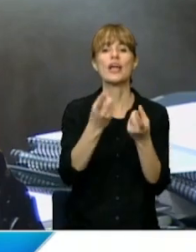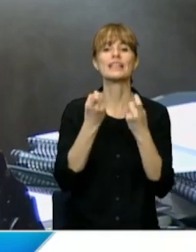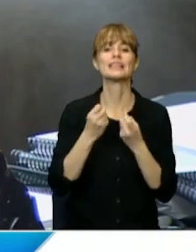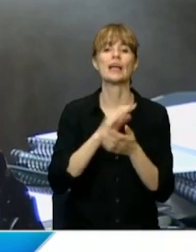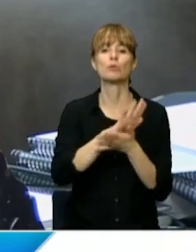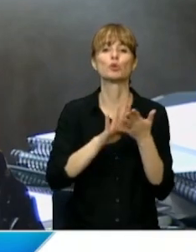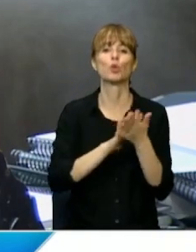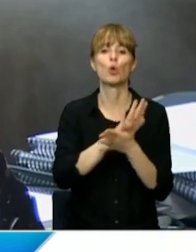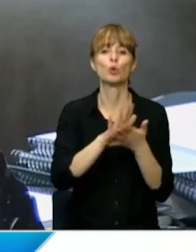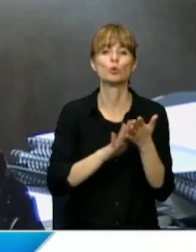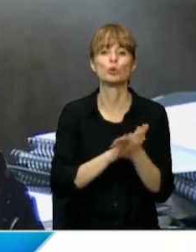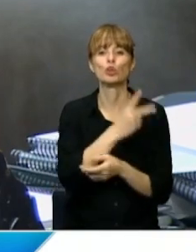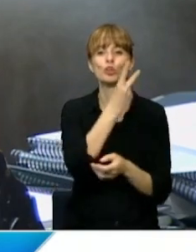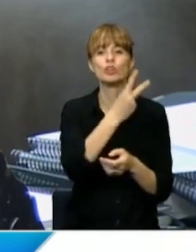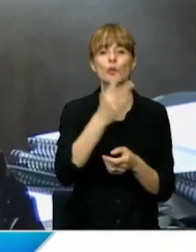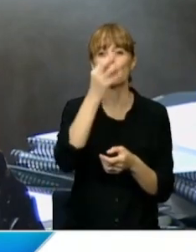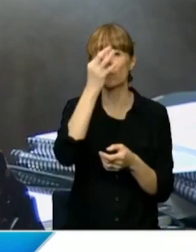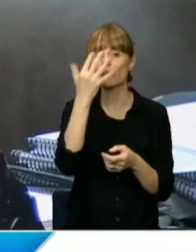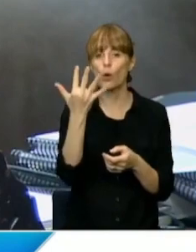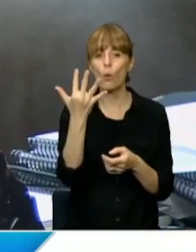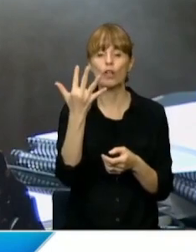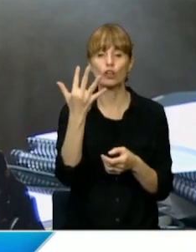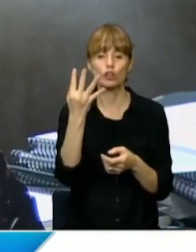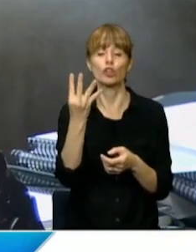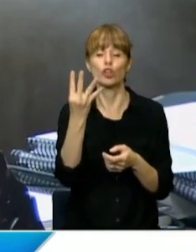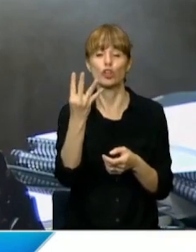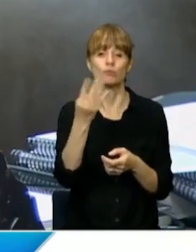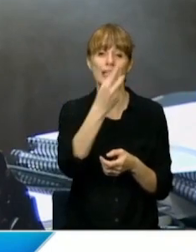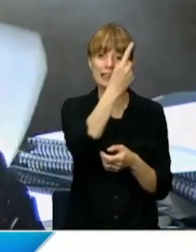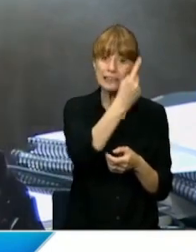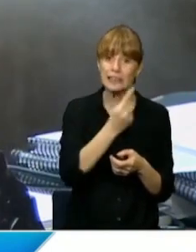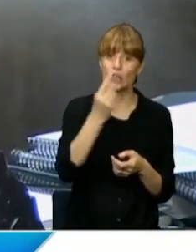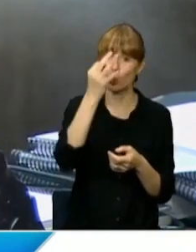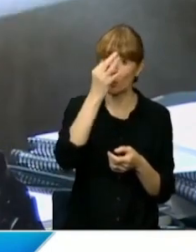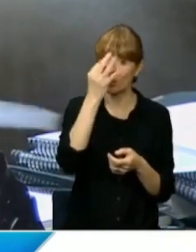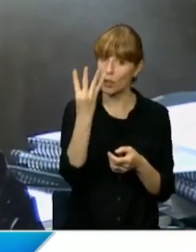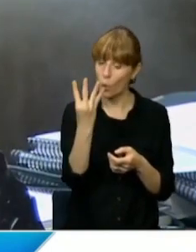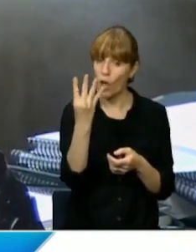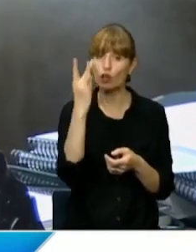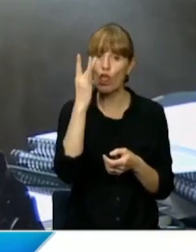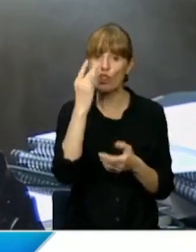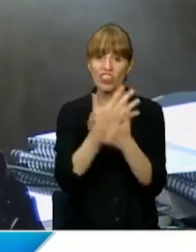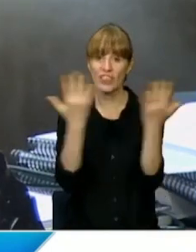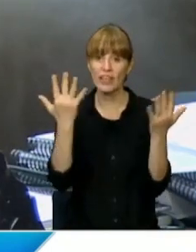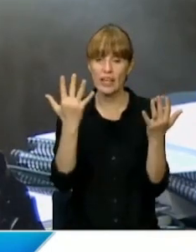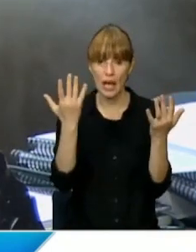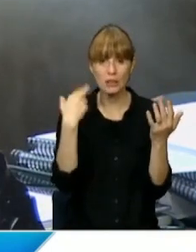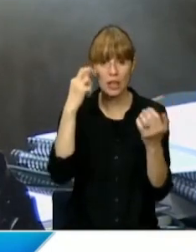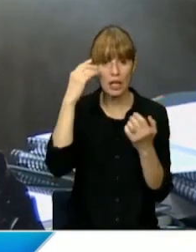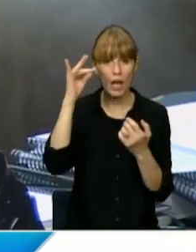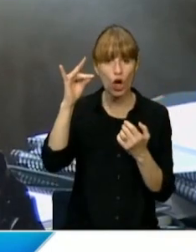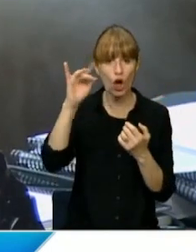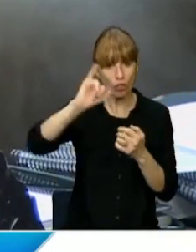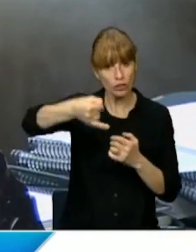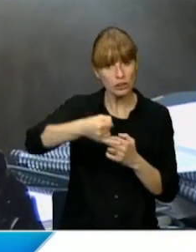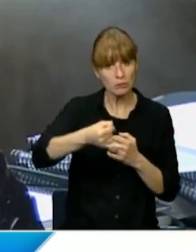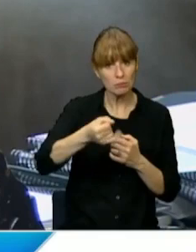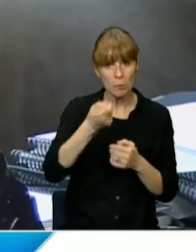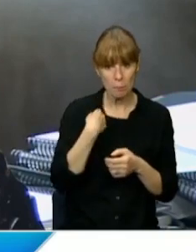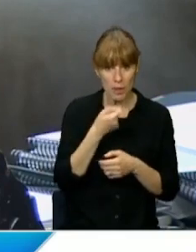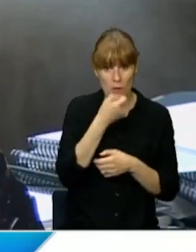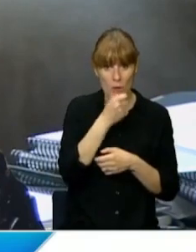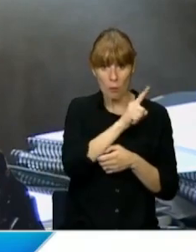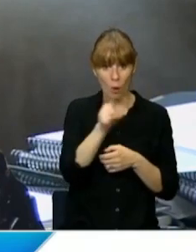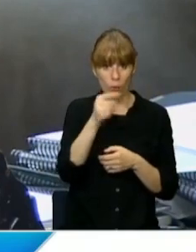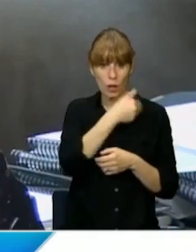ciclo. 124 días, fue un récord. ¿Saben qué sí? Es un récord. A mí no me gusta este gobierno, pero quiero respetar